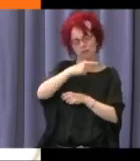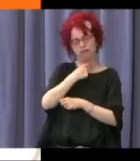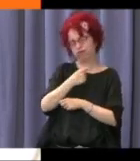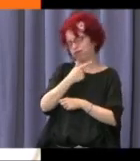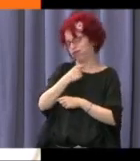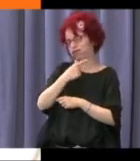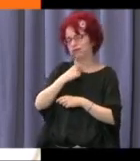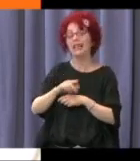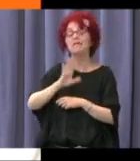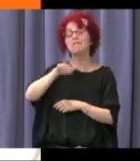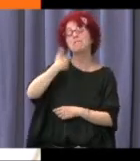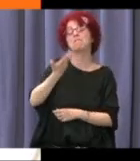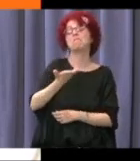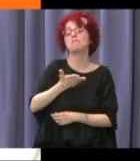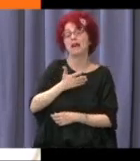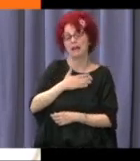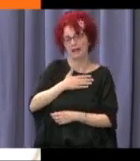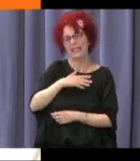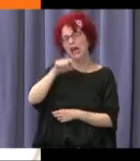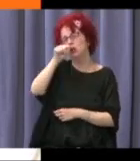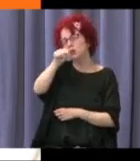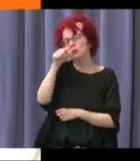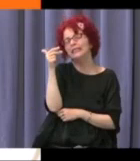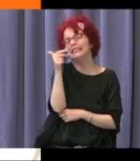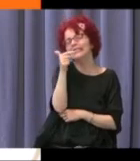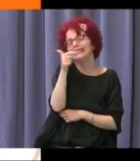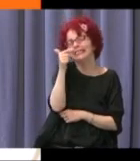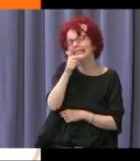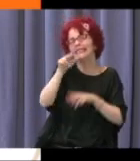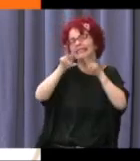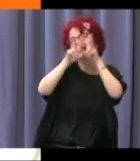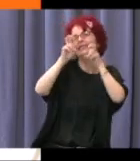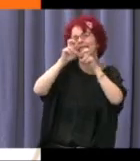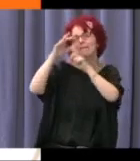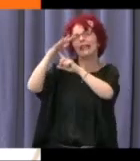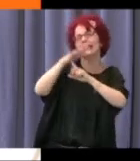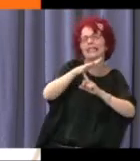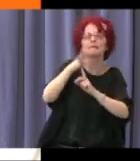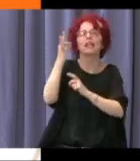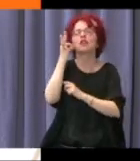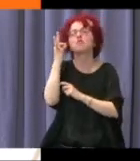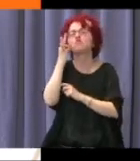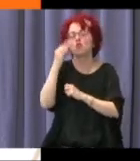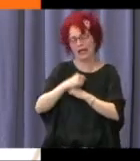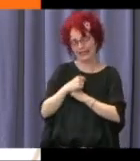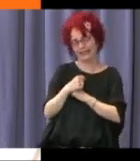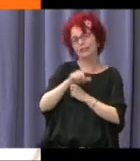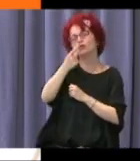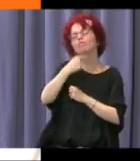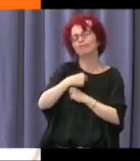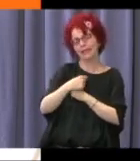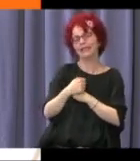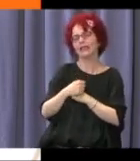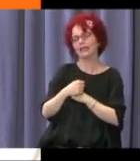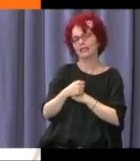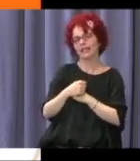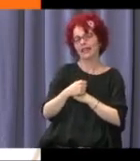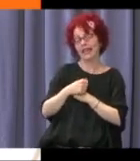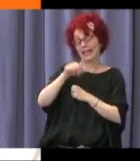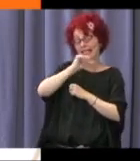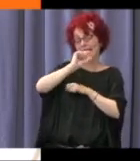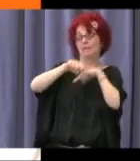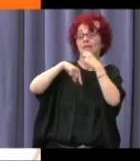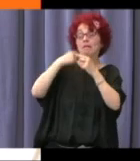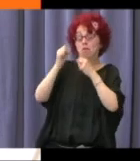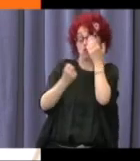dices, para mañana, encuéntrenme chistes sexistas y me explicáis el contenido sexista. Y tenéis al día siguiente todo el mundo así participando en